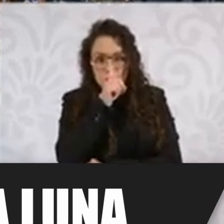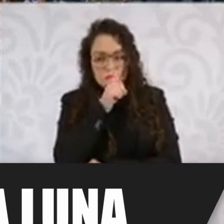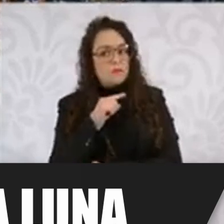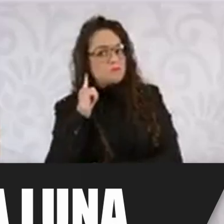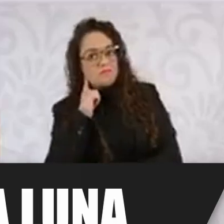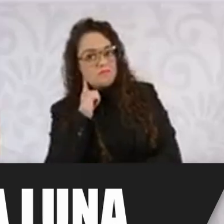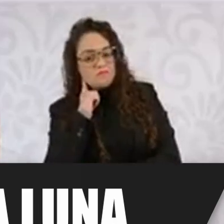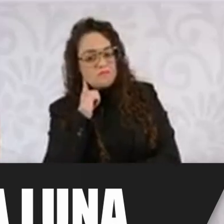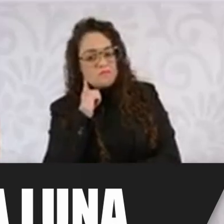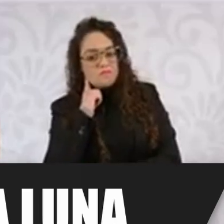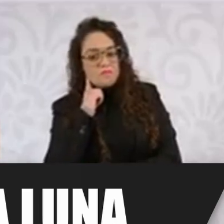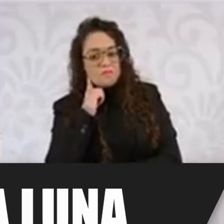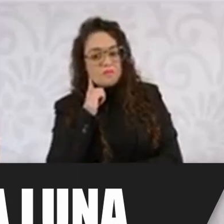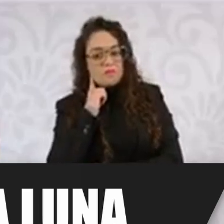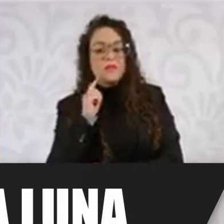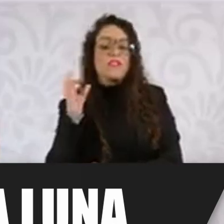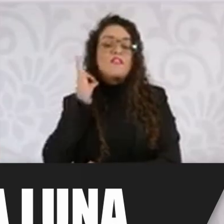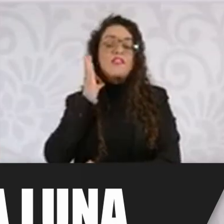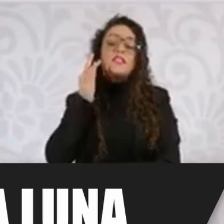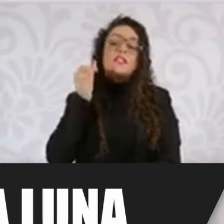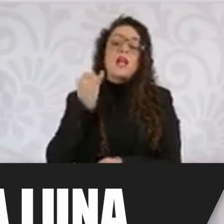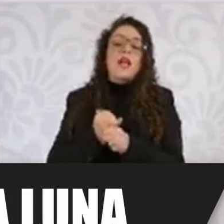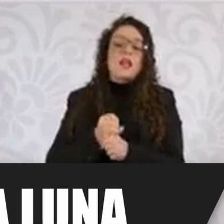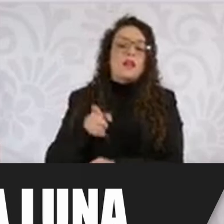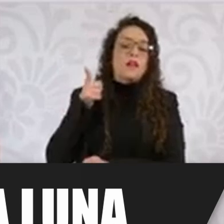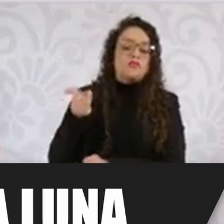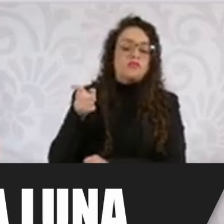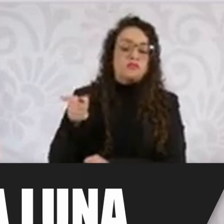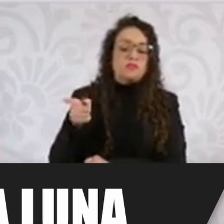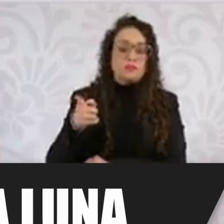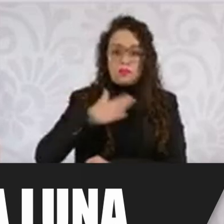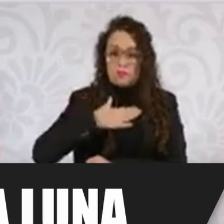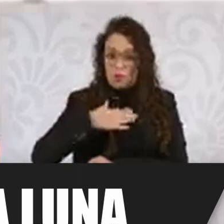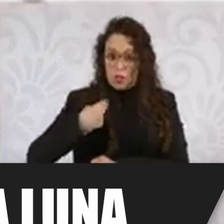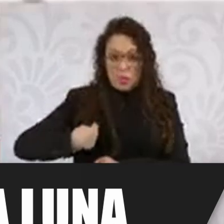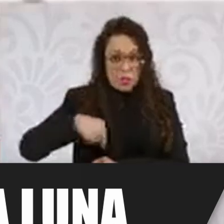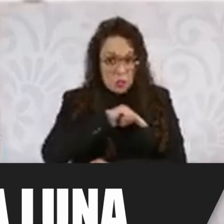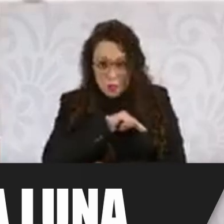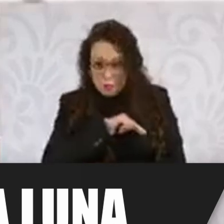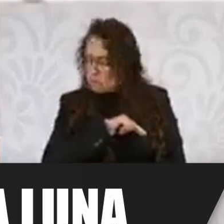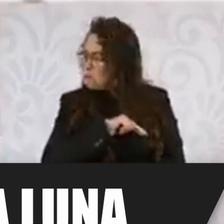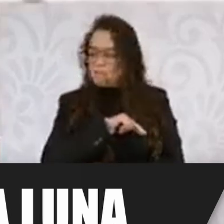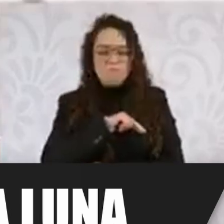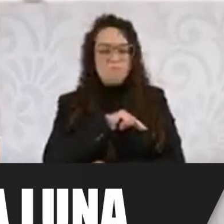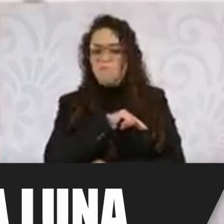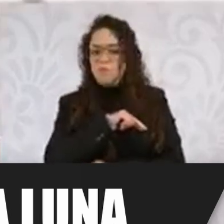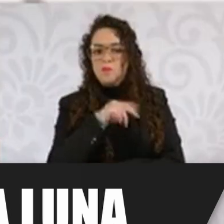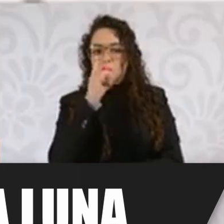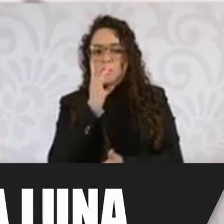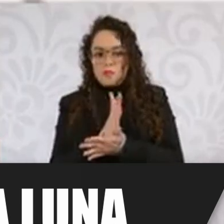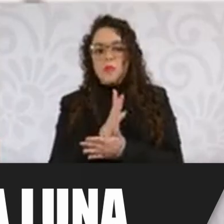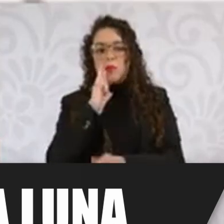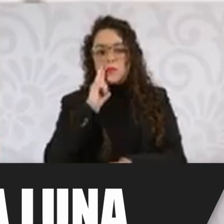expresidente? Es un asunto de la Fiscalía y no, nosotros no lo vamos a hacer. Nos corresponde llamar a la reflexión